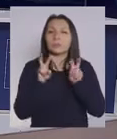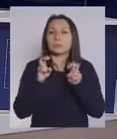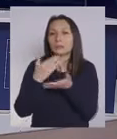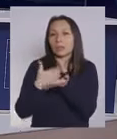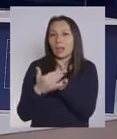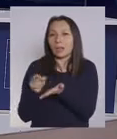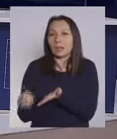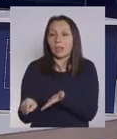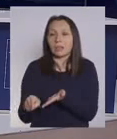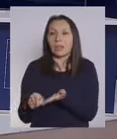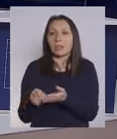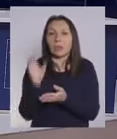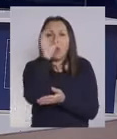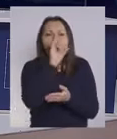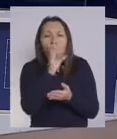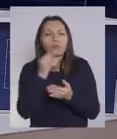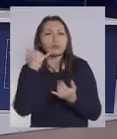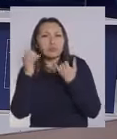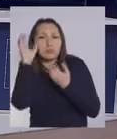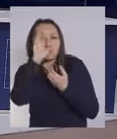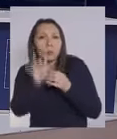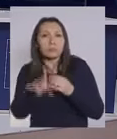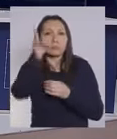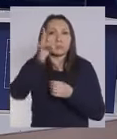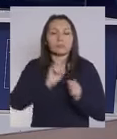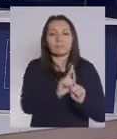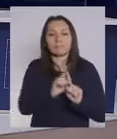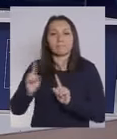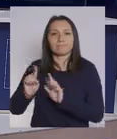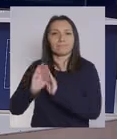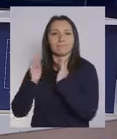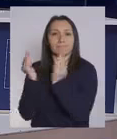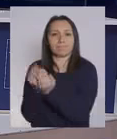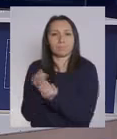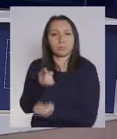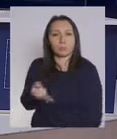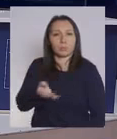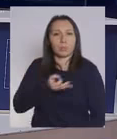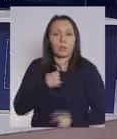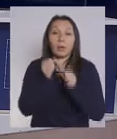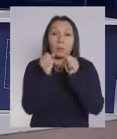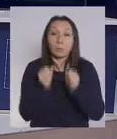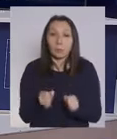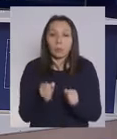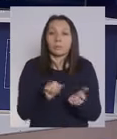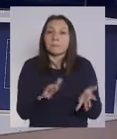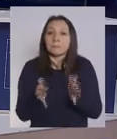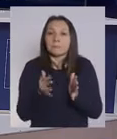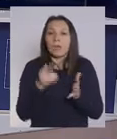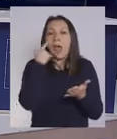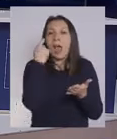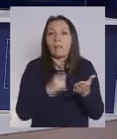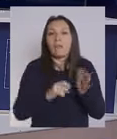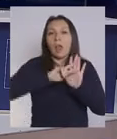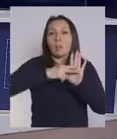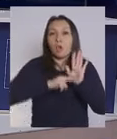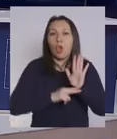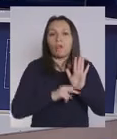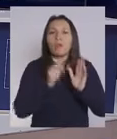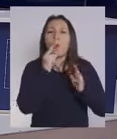estrategia de trazabilidad, testeo y aislamiento. Usted mencionó que se podían quizá evaluar la modificación